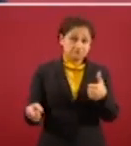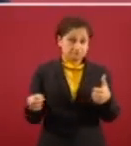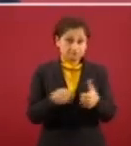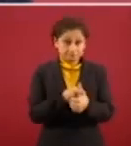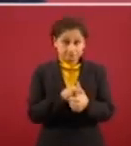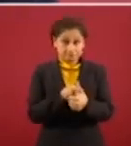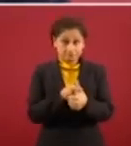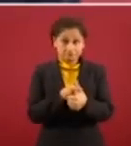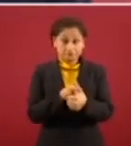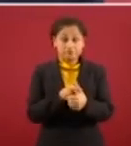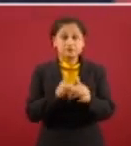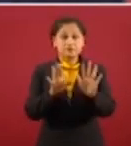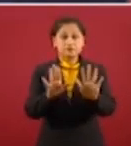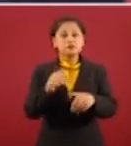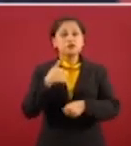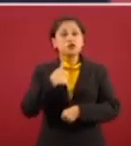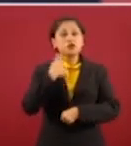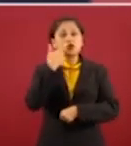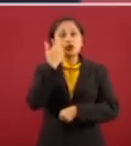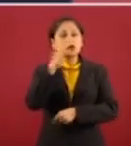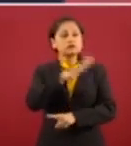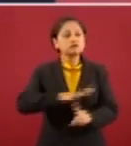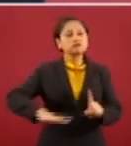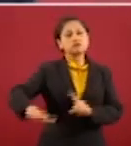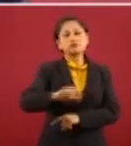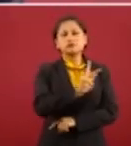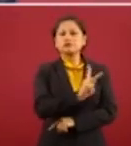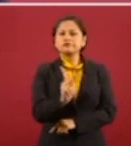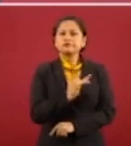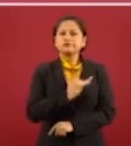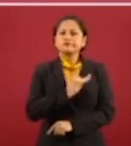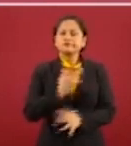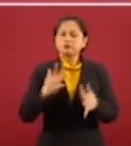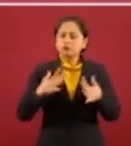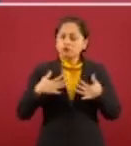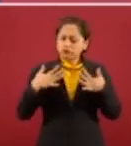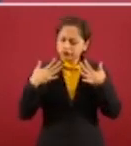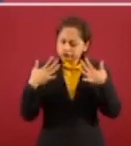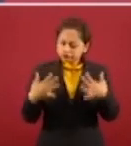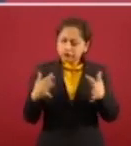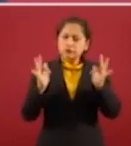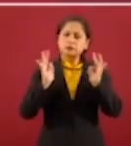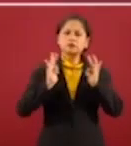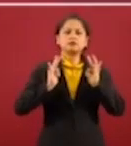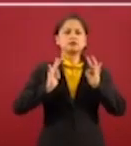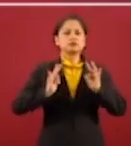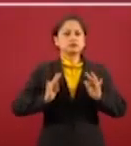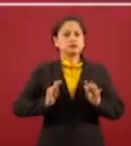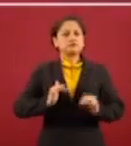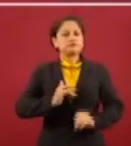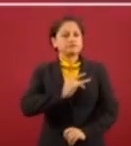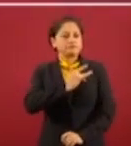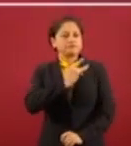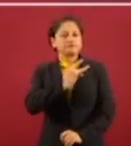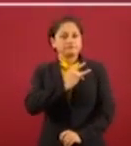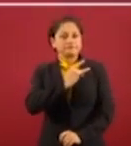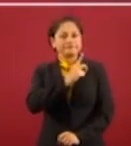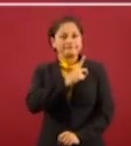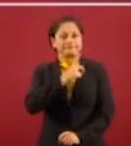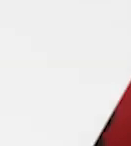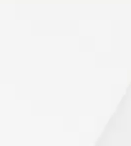pretende evitar que los cárteles de la droga aprovechen la pandemia del copit 19 para traficar estupefacientes